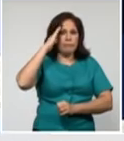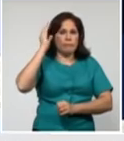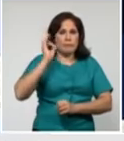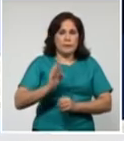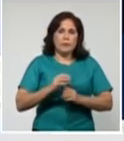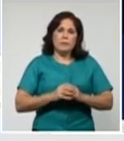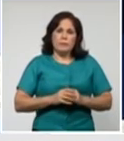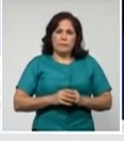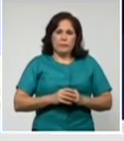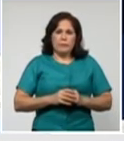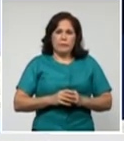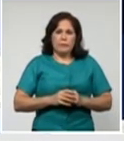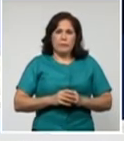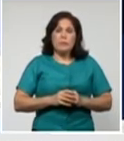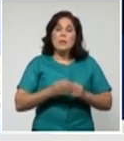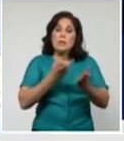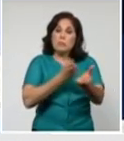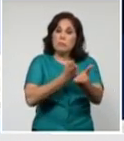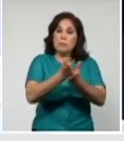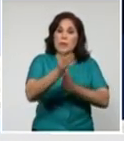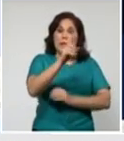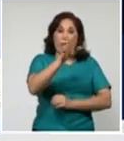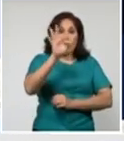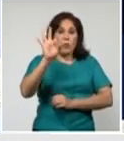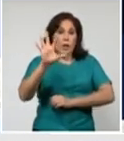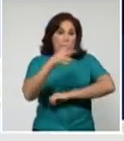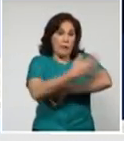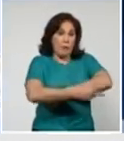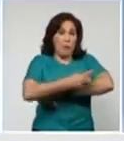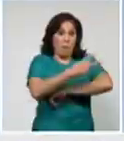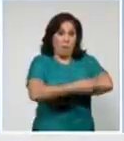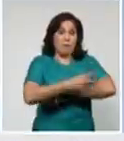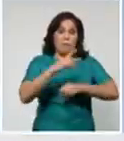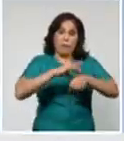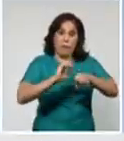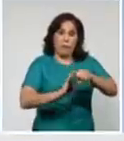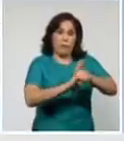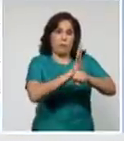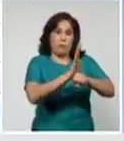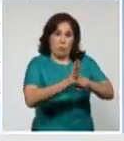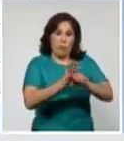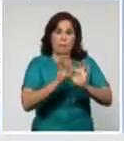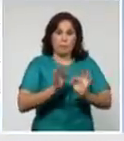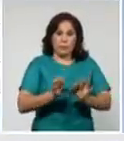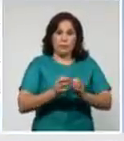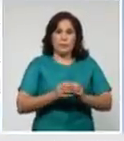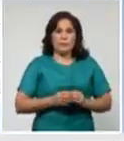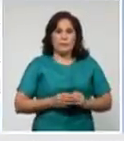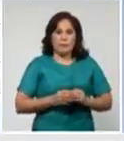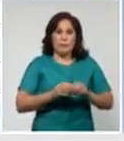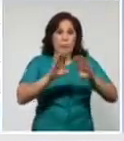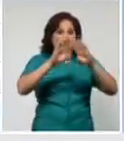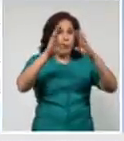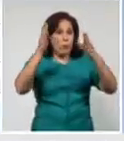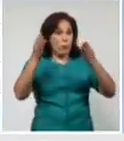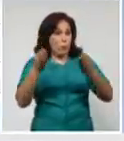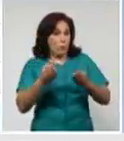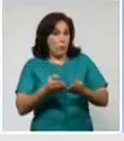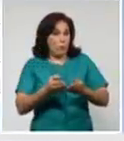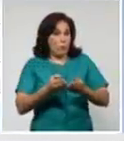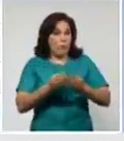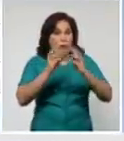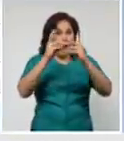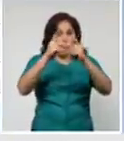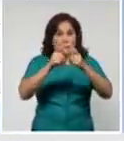y aunque se mantienen los 185 países con casos de COVID-19, ya la cifra,